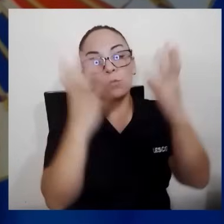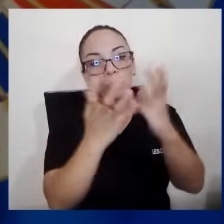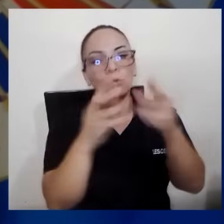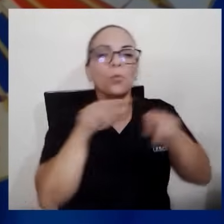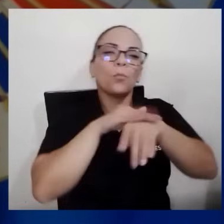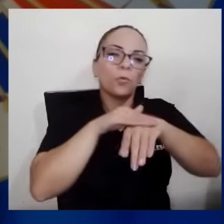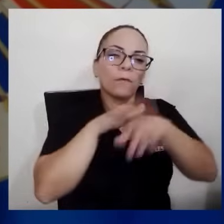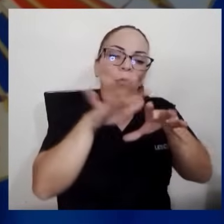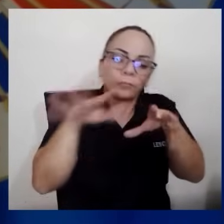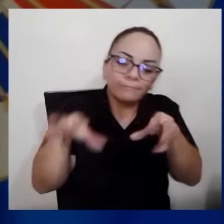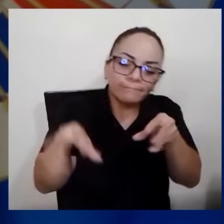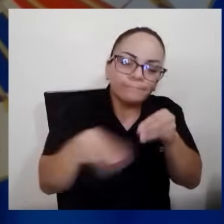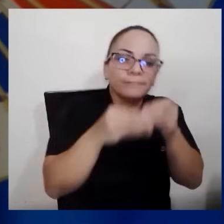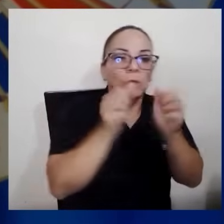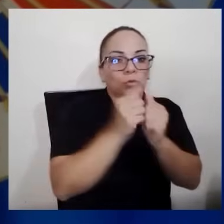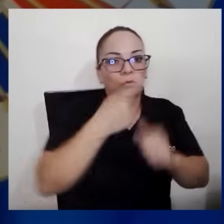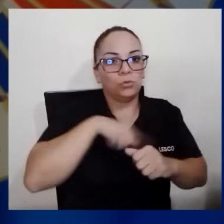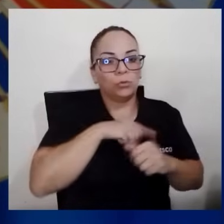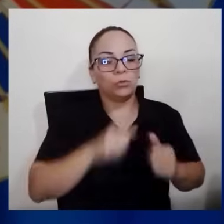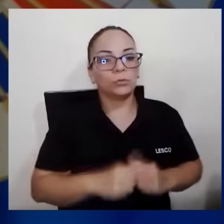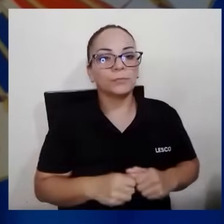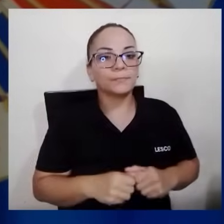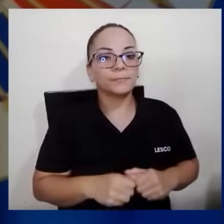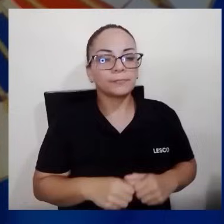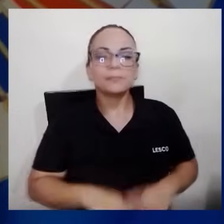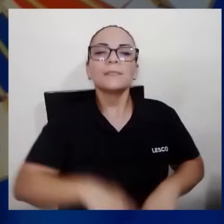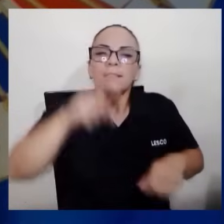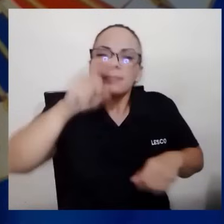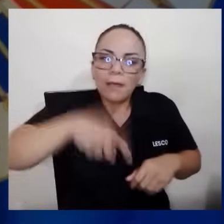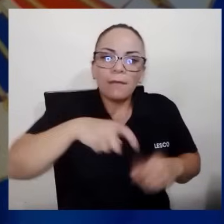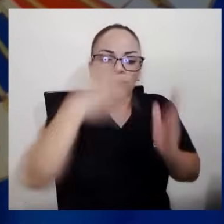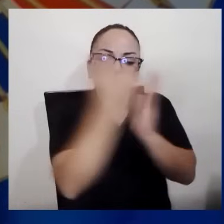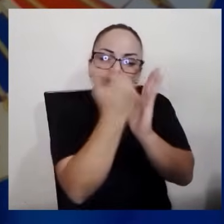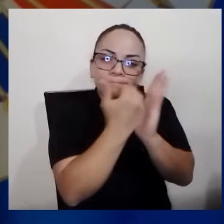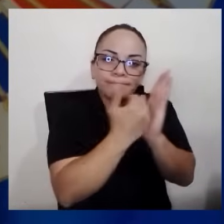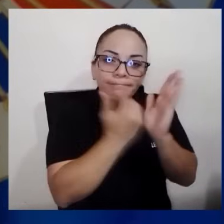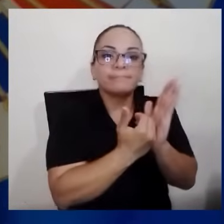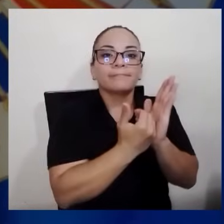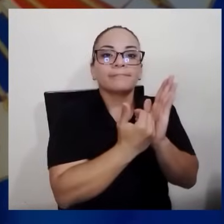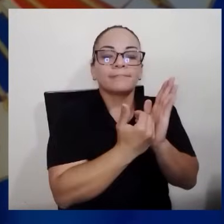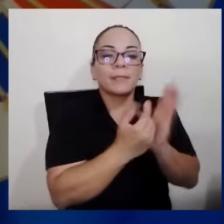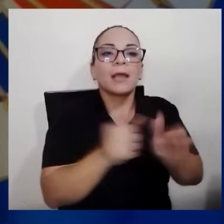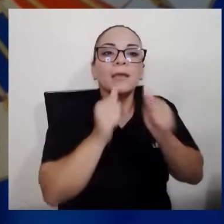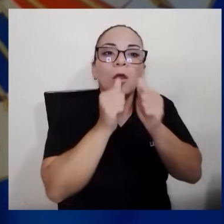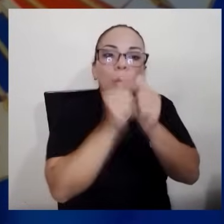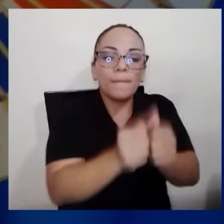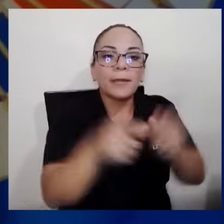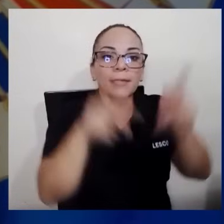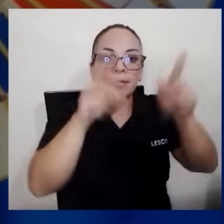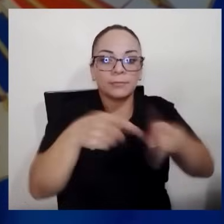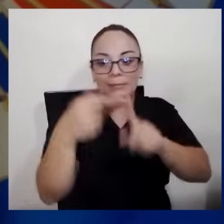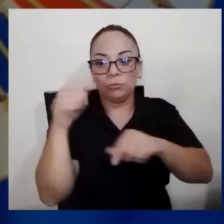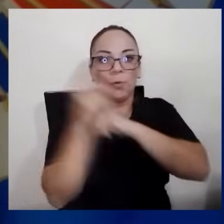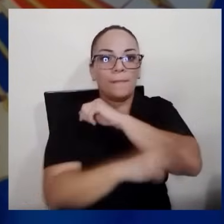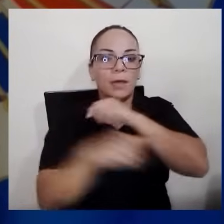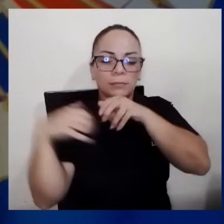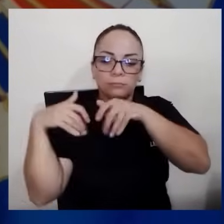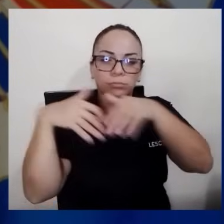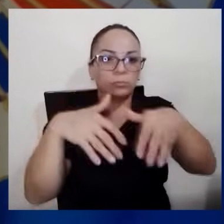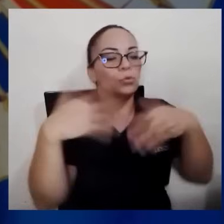unan debemos tomar medidas que acompañen a los migrantes en los grandes